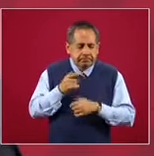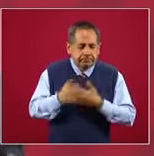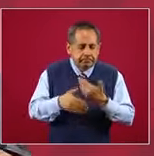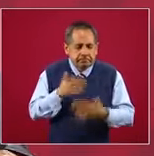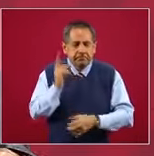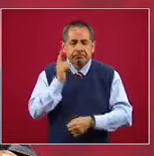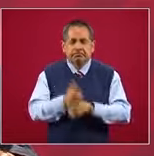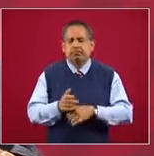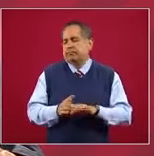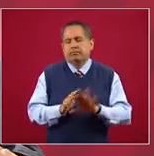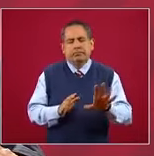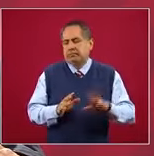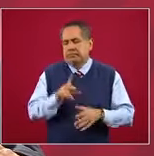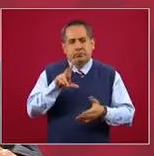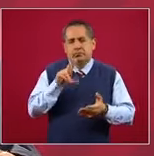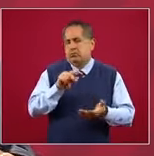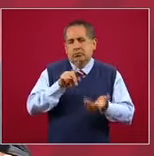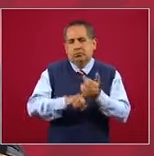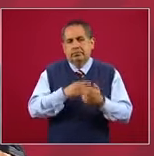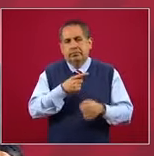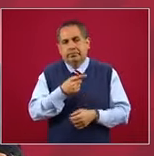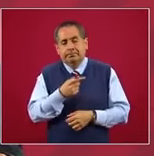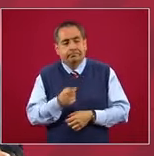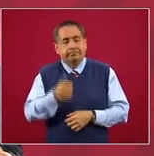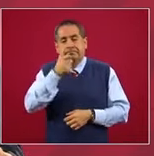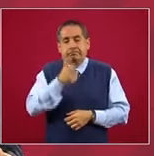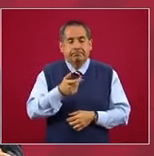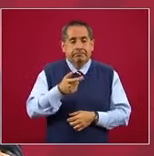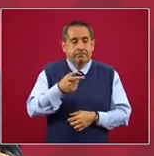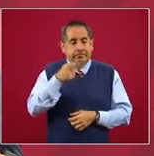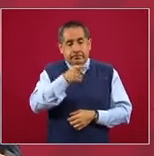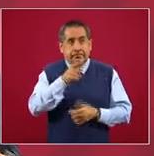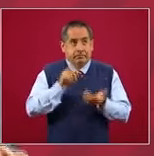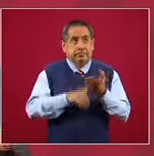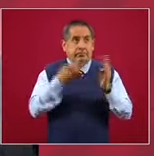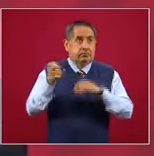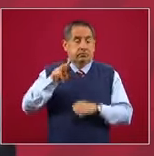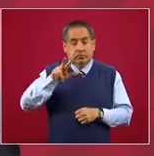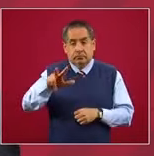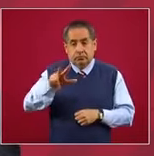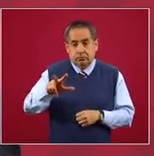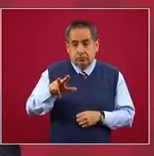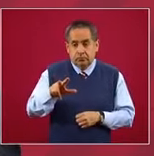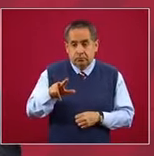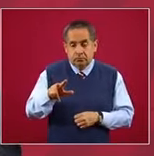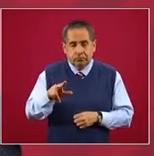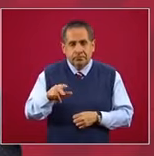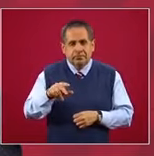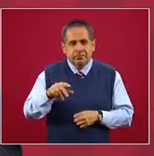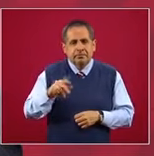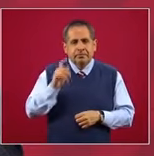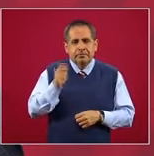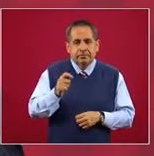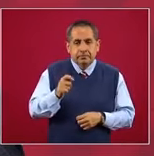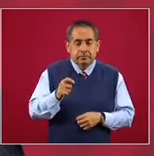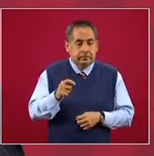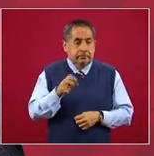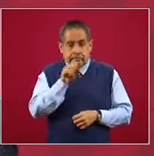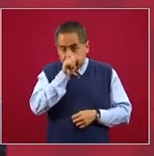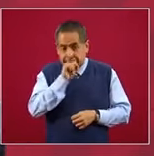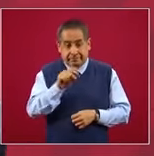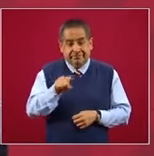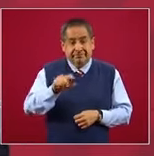posterior ha descartado que esta enfermedad de 1918, la influenza, que también